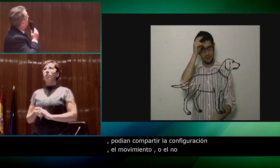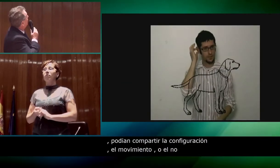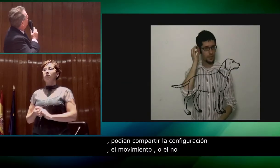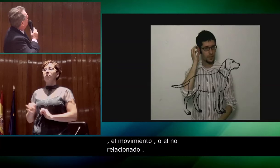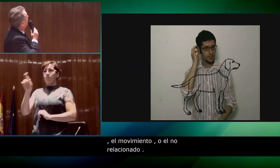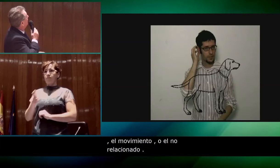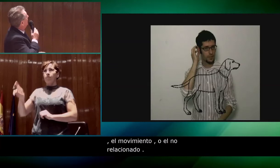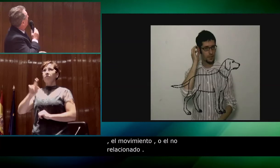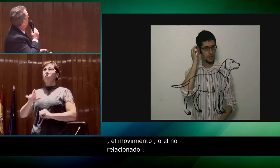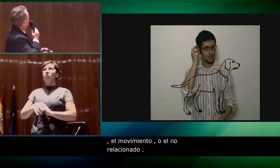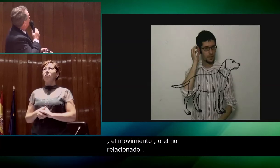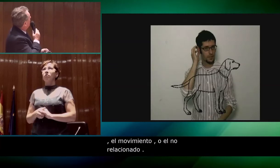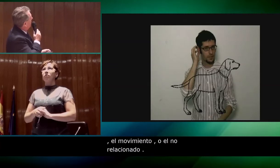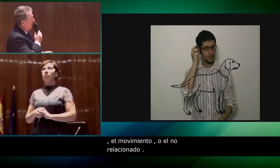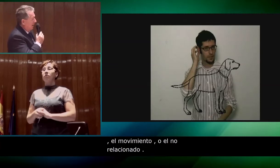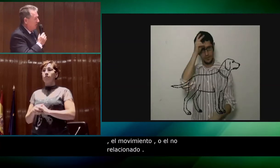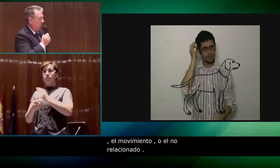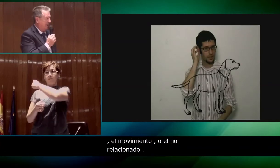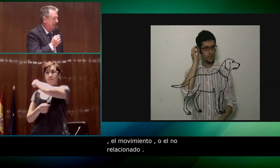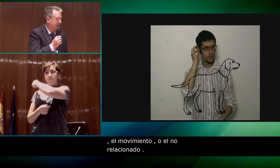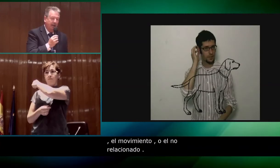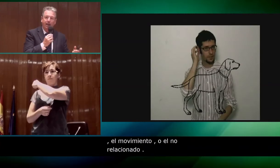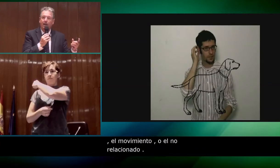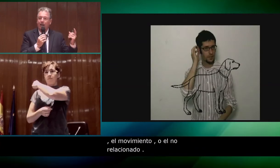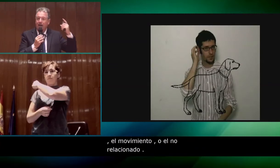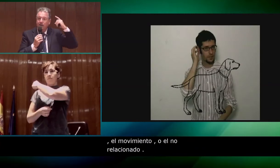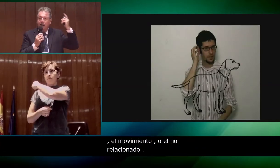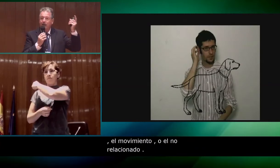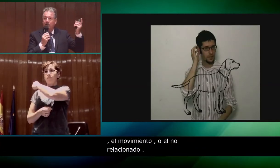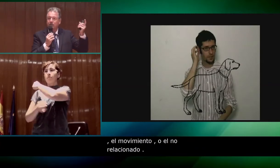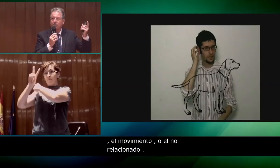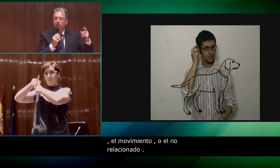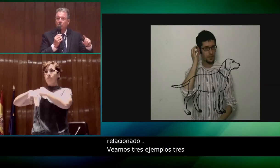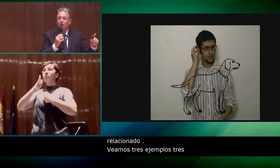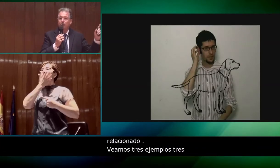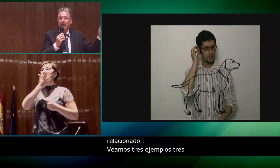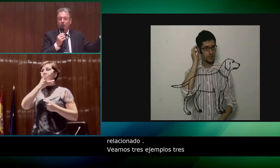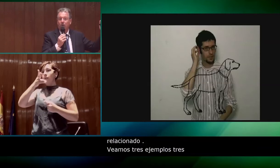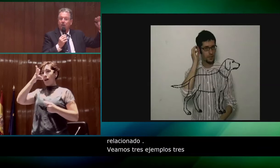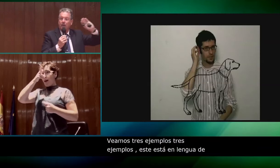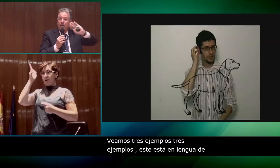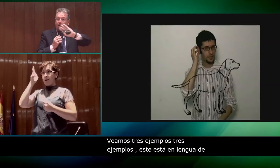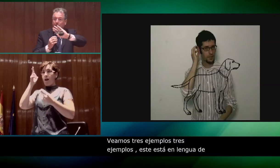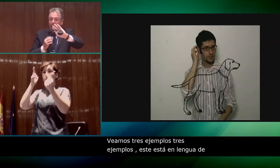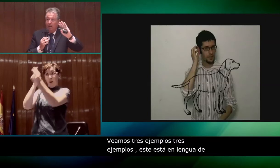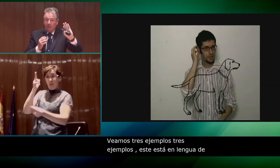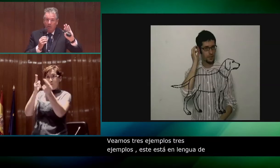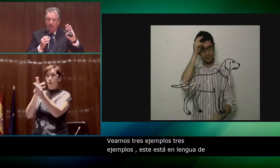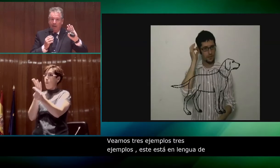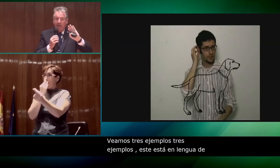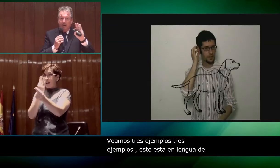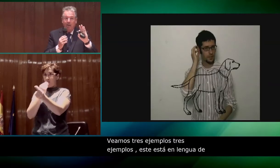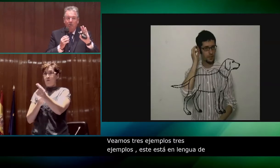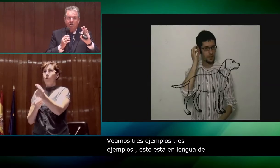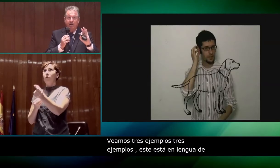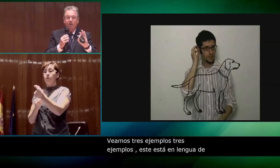Otra vez, por favor. ¿Lo ven aquí? Esto es gallina con perro. La